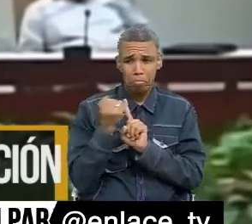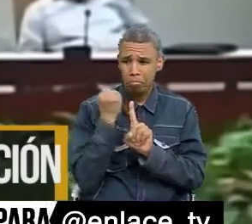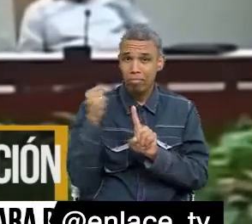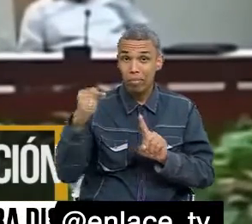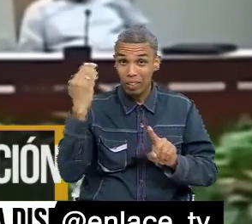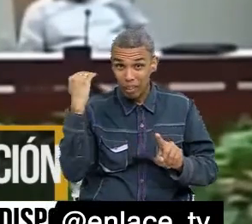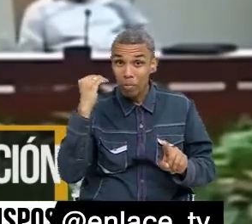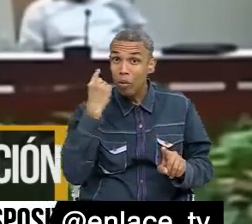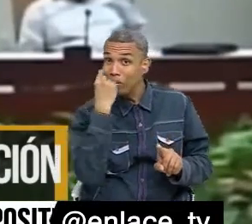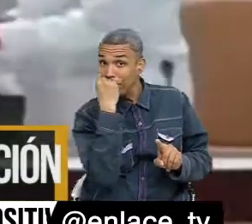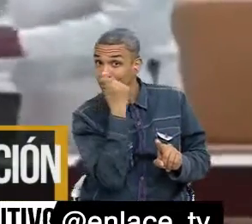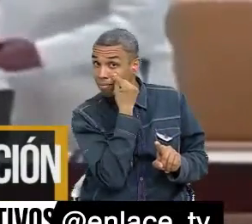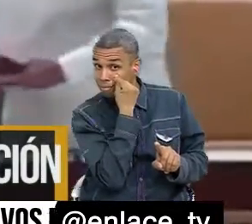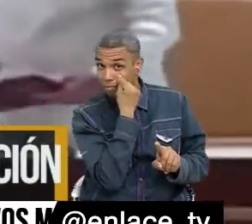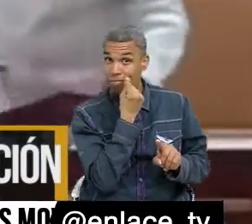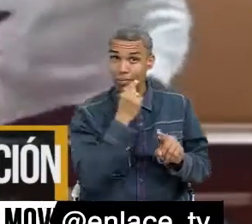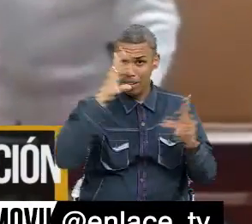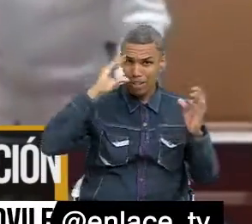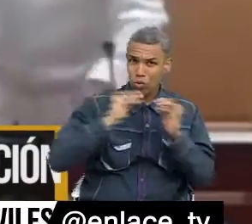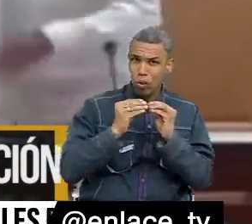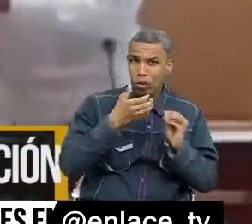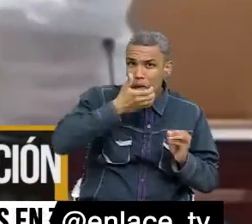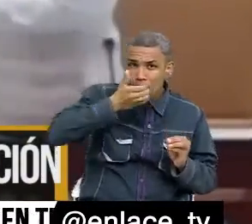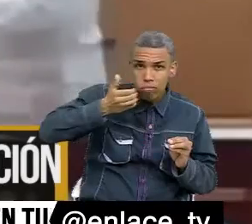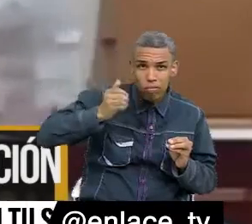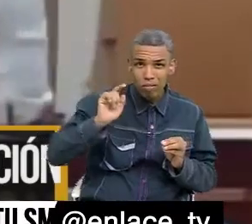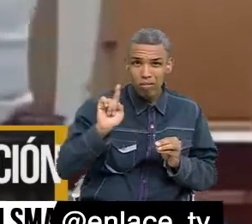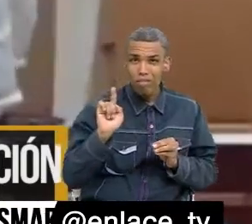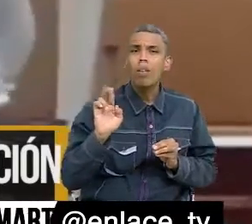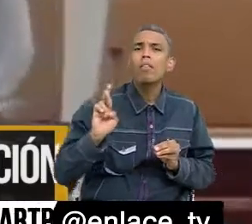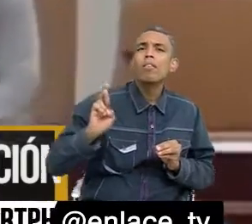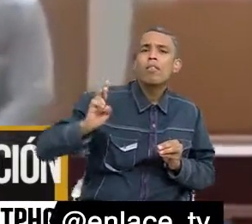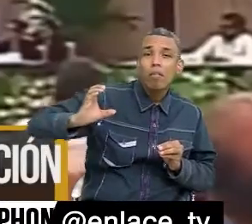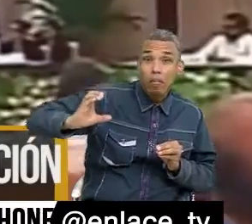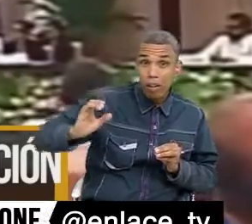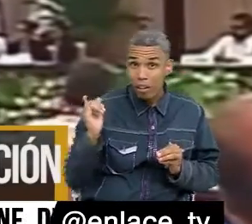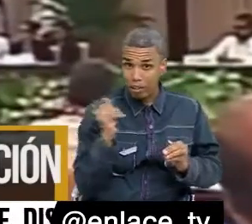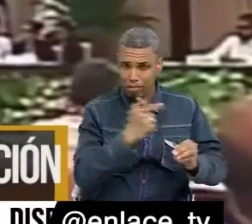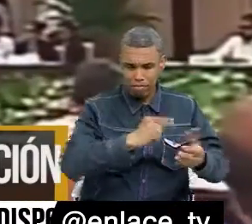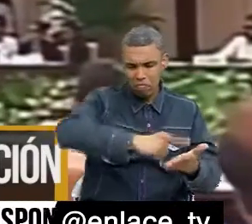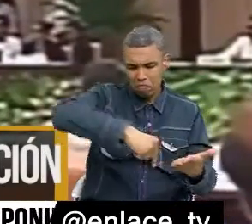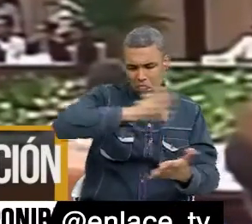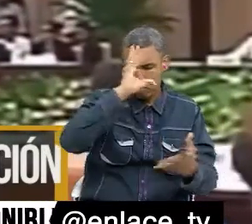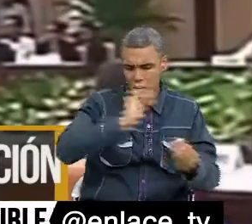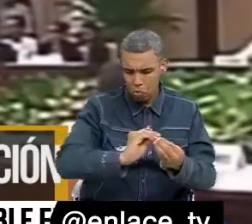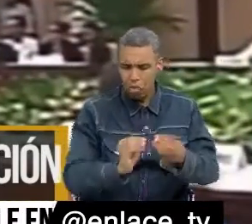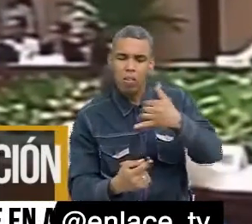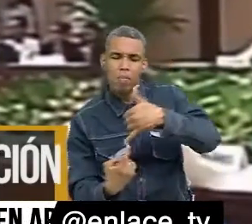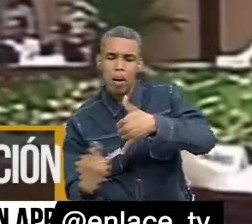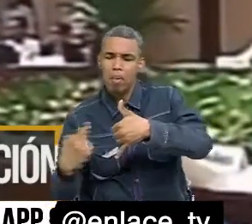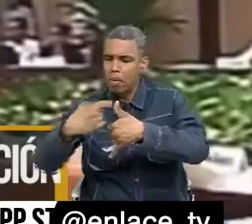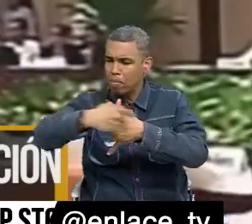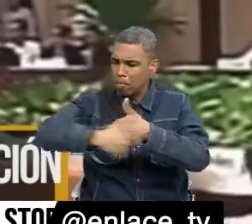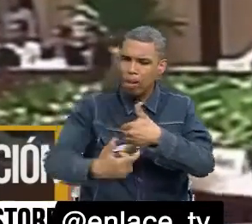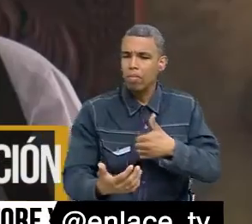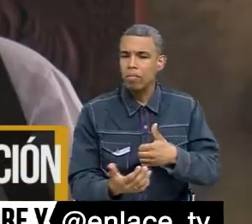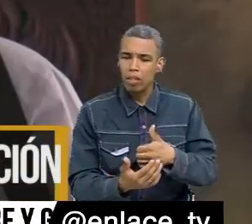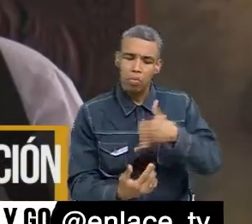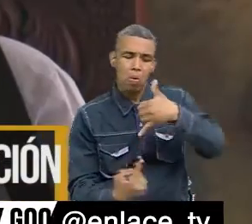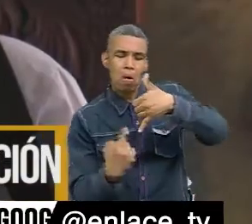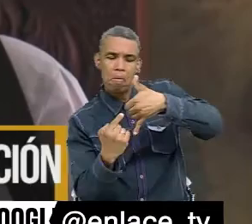haya ubicado una zona veredal transitoria de normalización para garantizar en esta parte del país el cese al fuego por parte de las FARC. Y